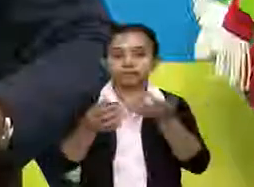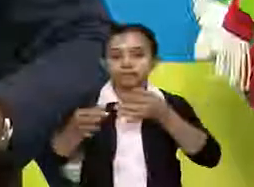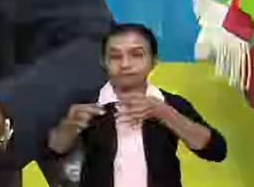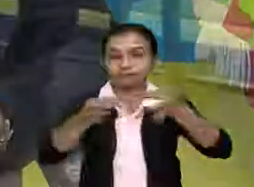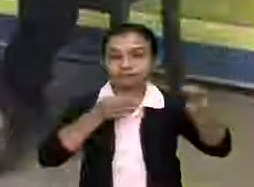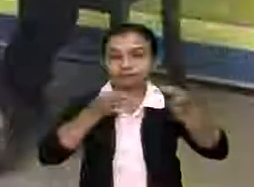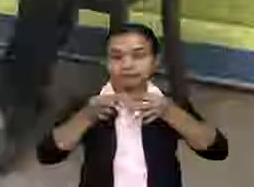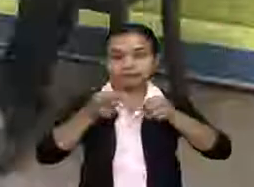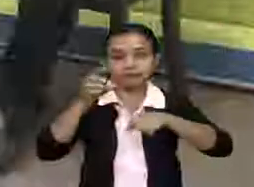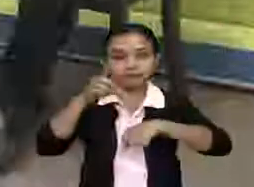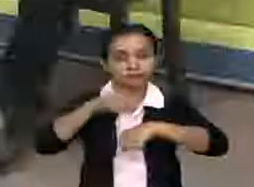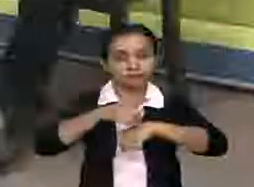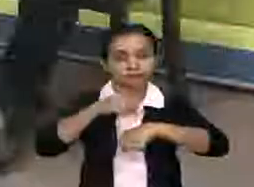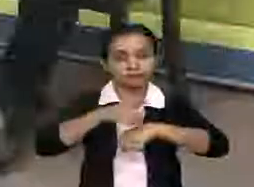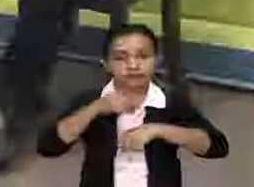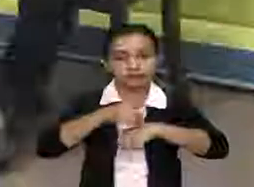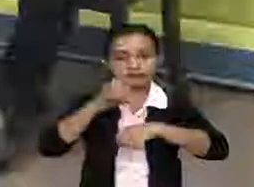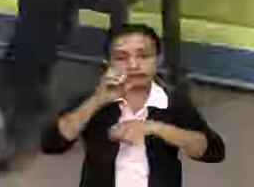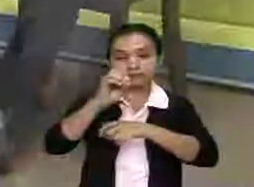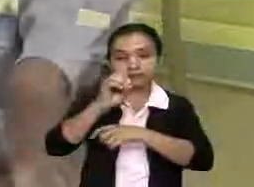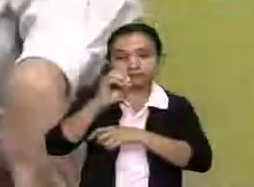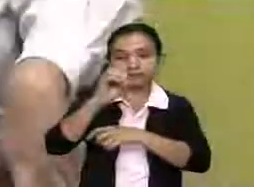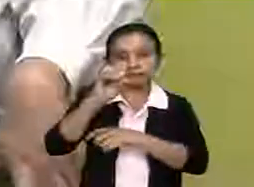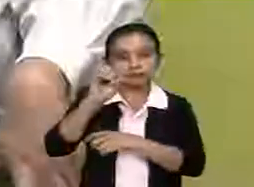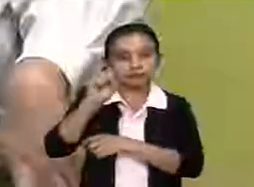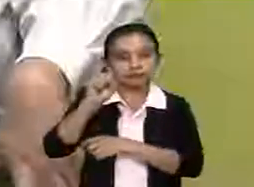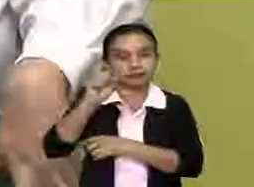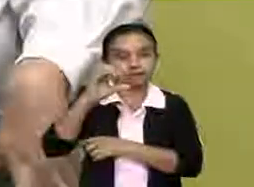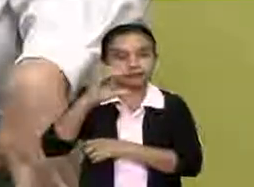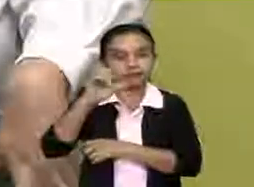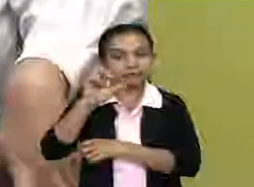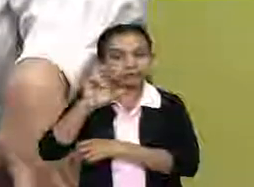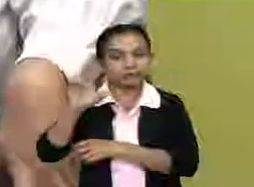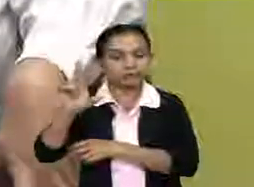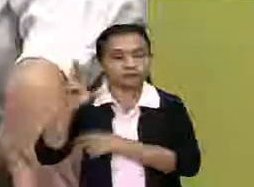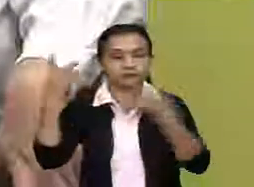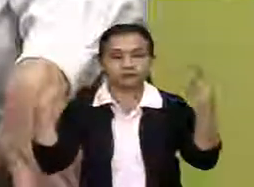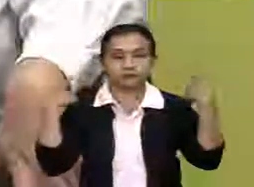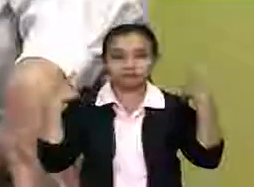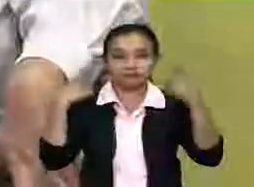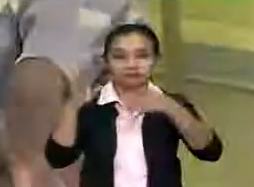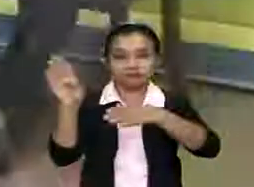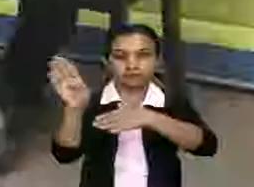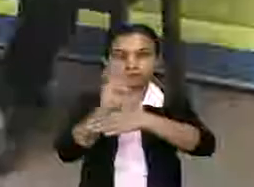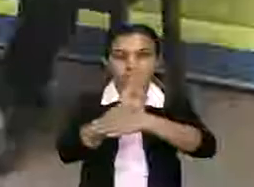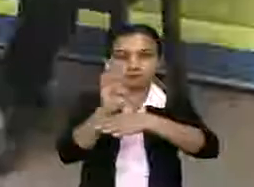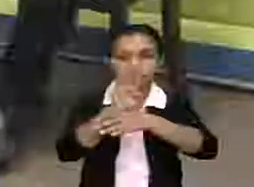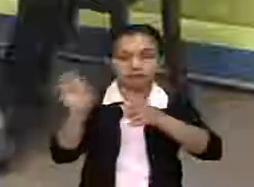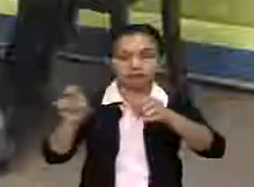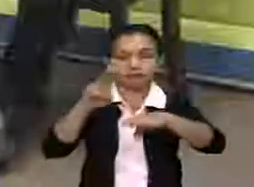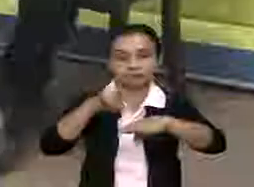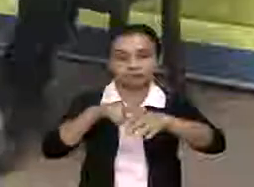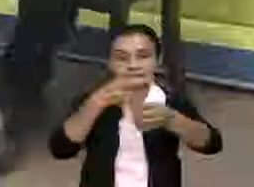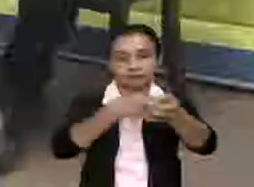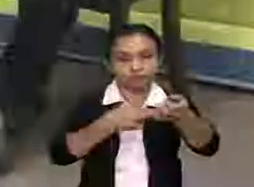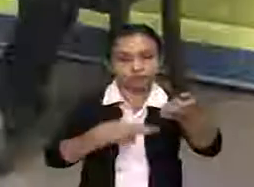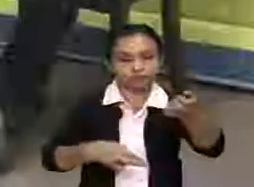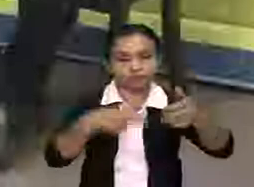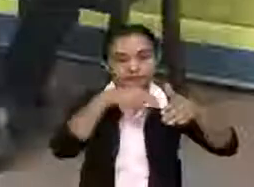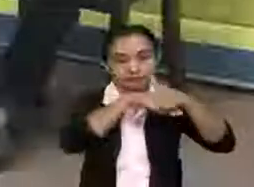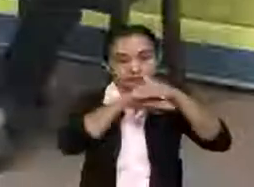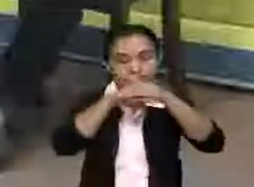doctor oscar otros nueve ríos nueve ríos director del banco nacional de sangre bienvenido